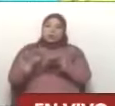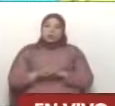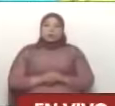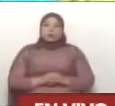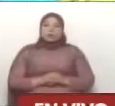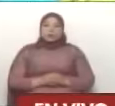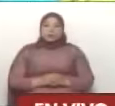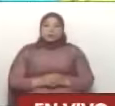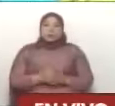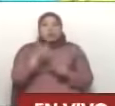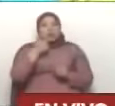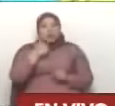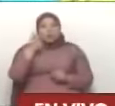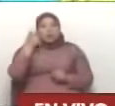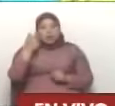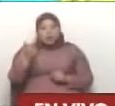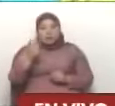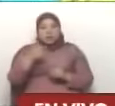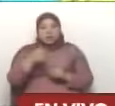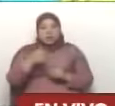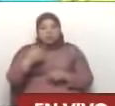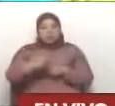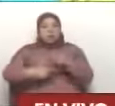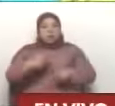Yo la vi crecer.